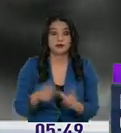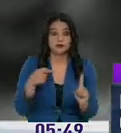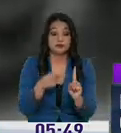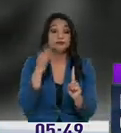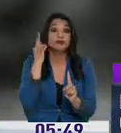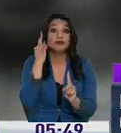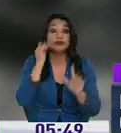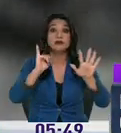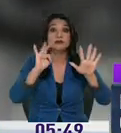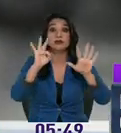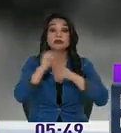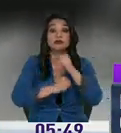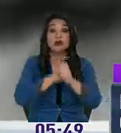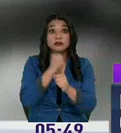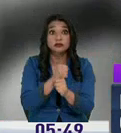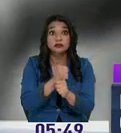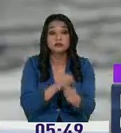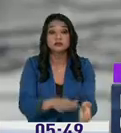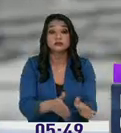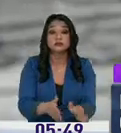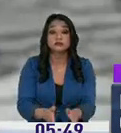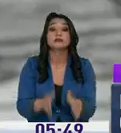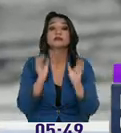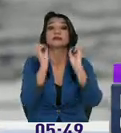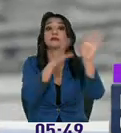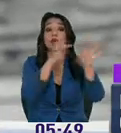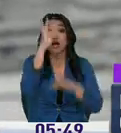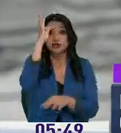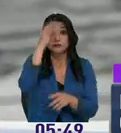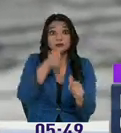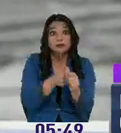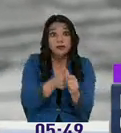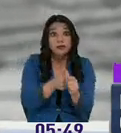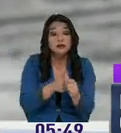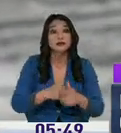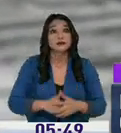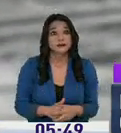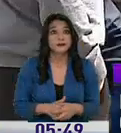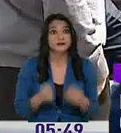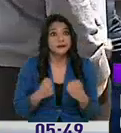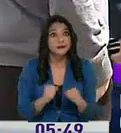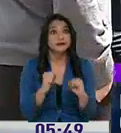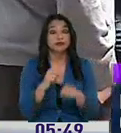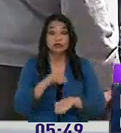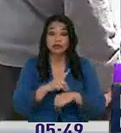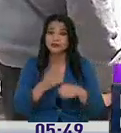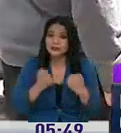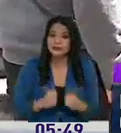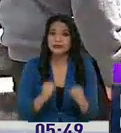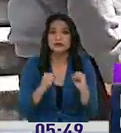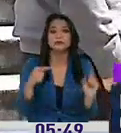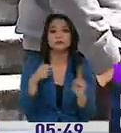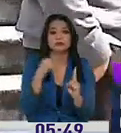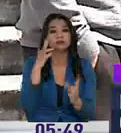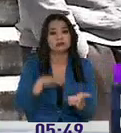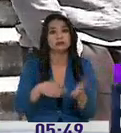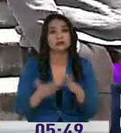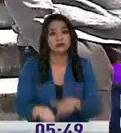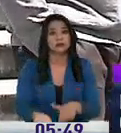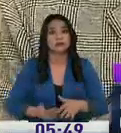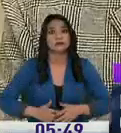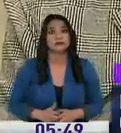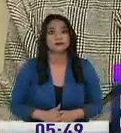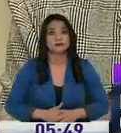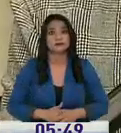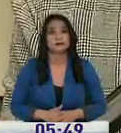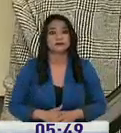68 años fue llevada a un hospital cercano pese a los esfuerzos de los médicos la mujer falleció horas después